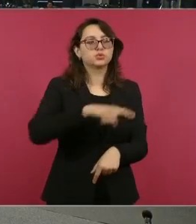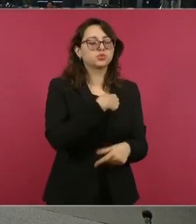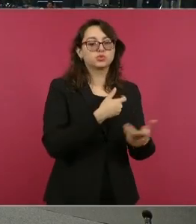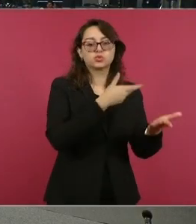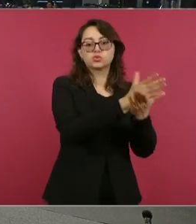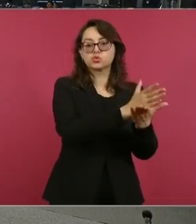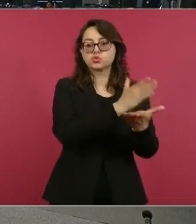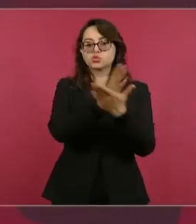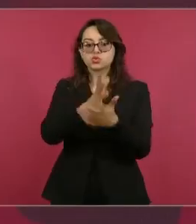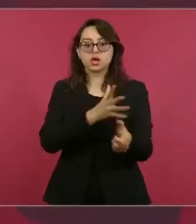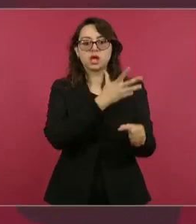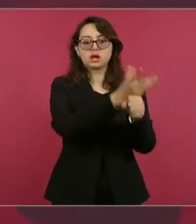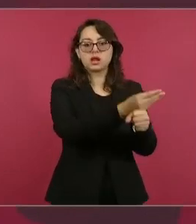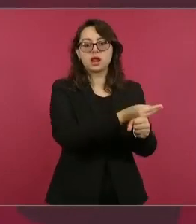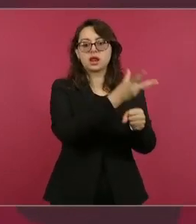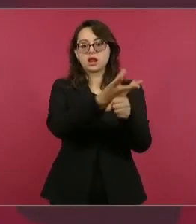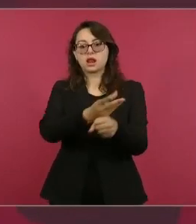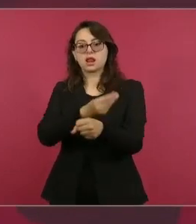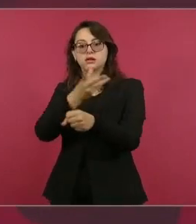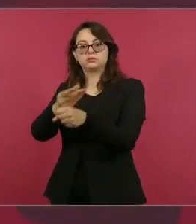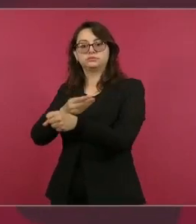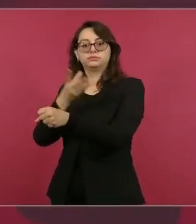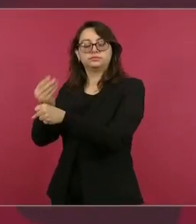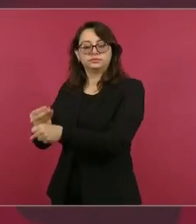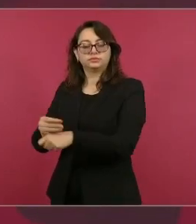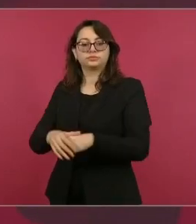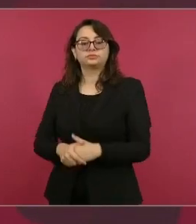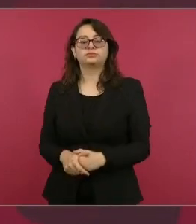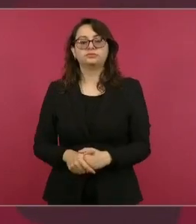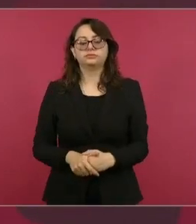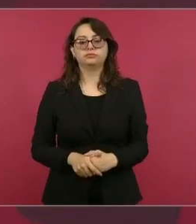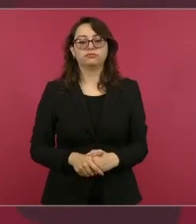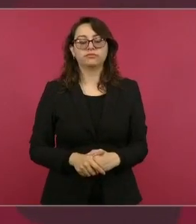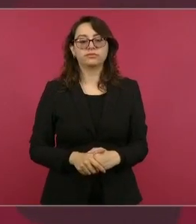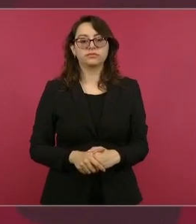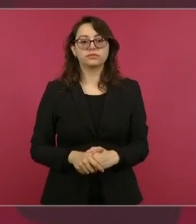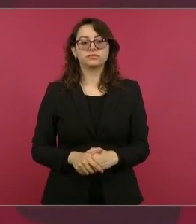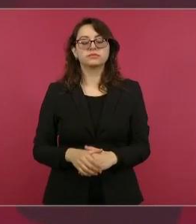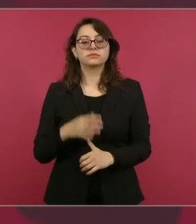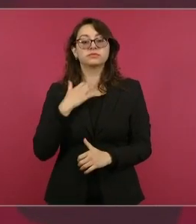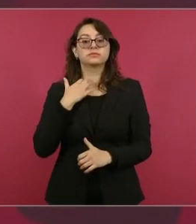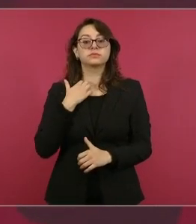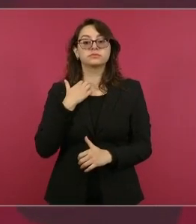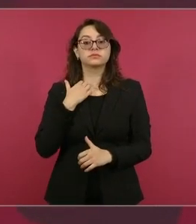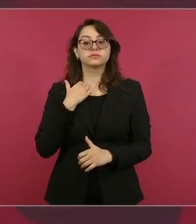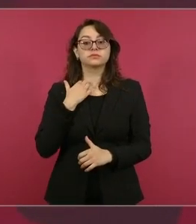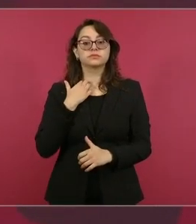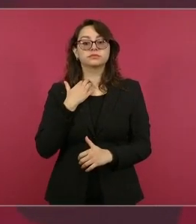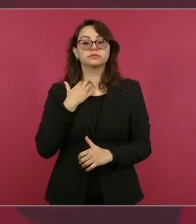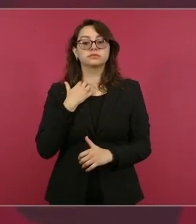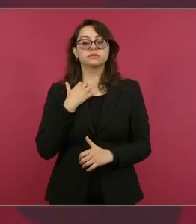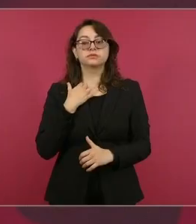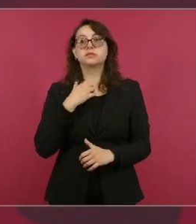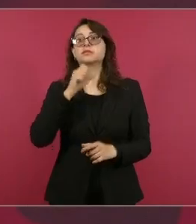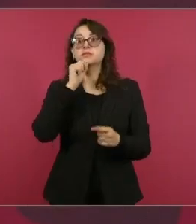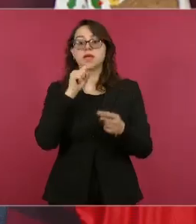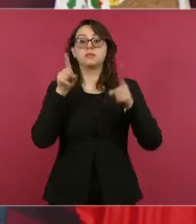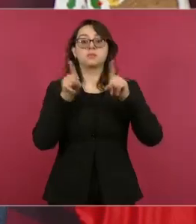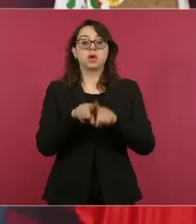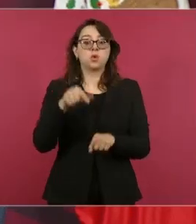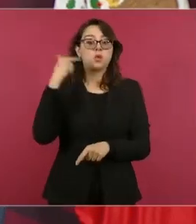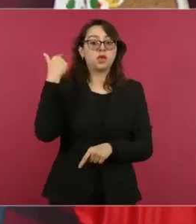la autopista o el puente de Guadalajara a